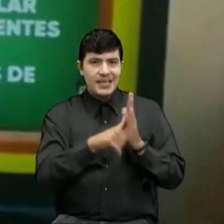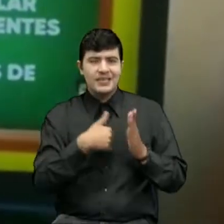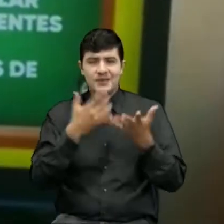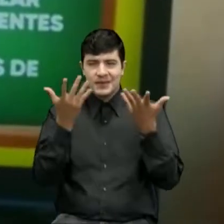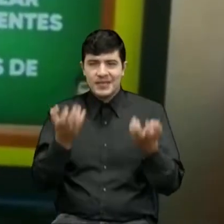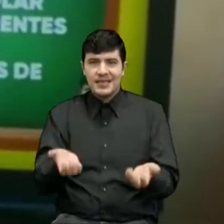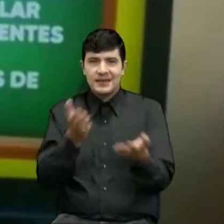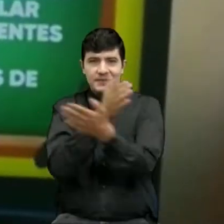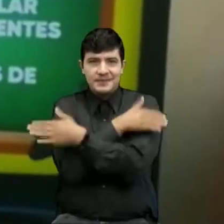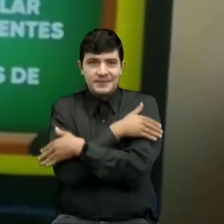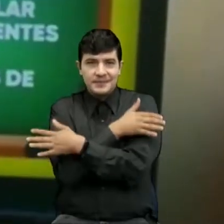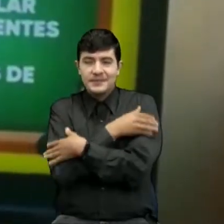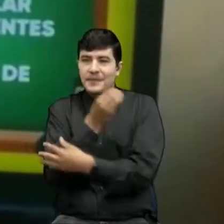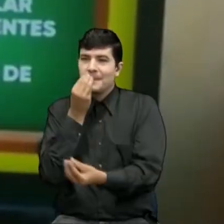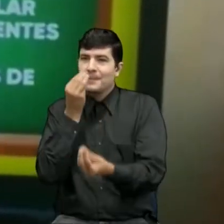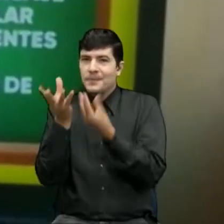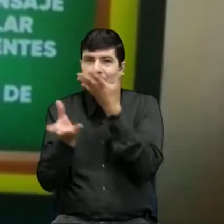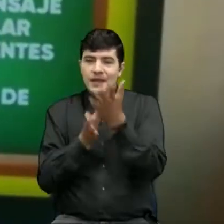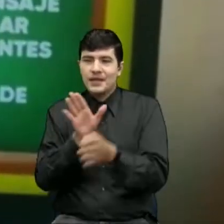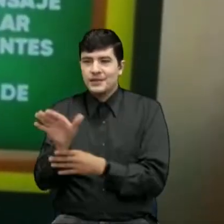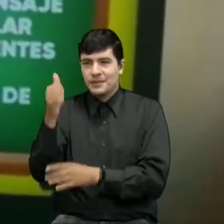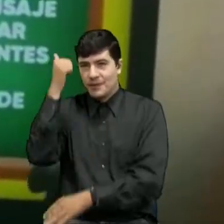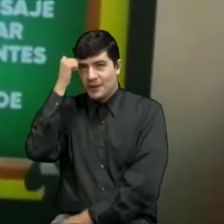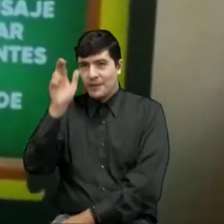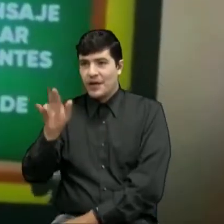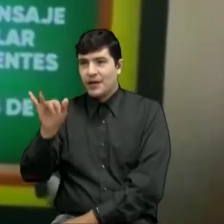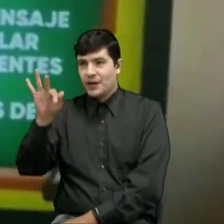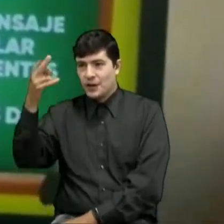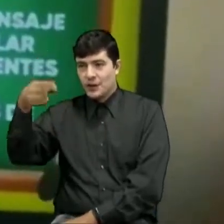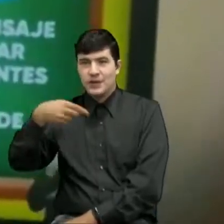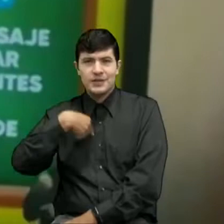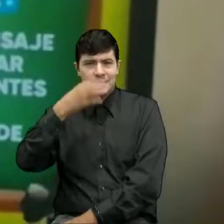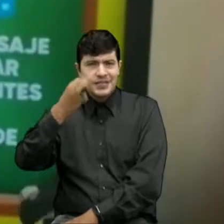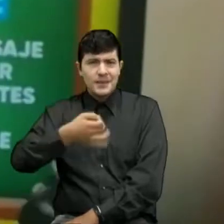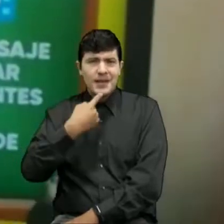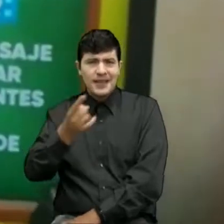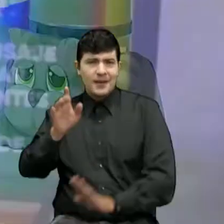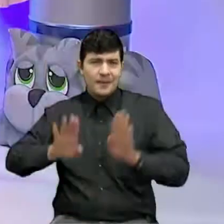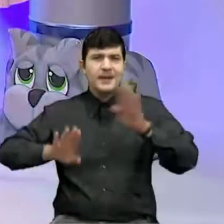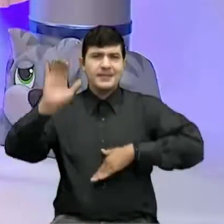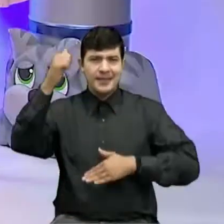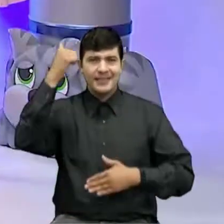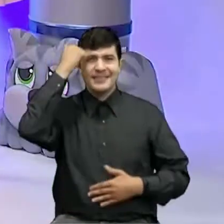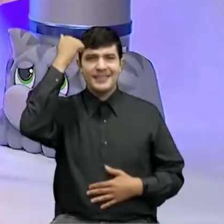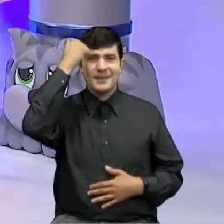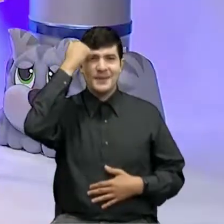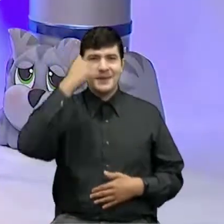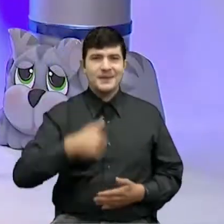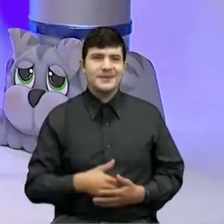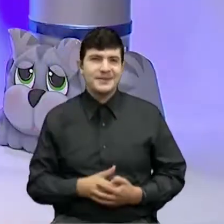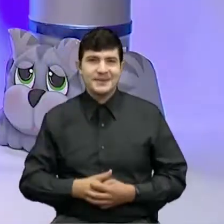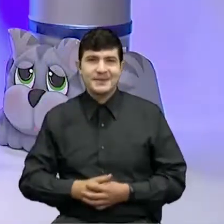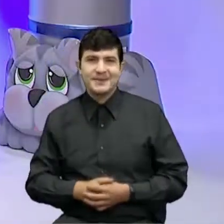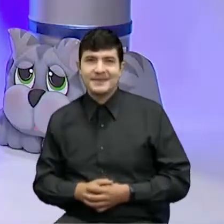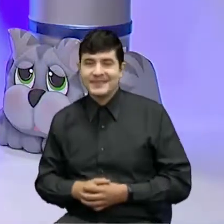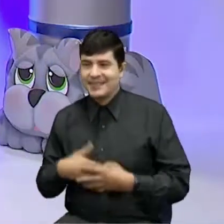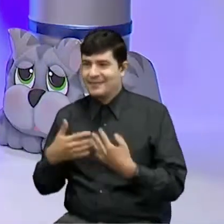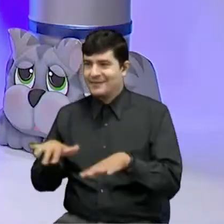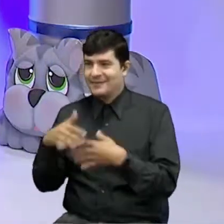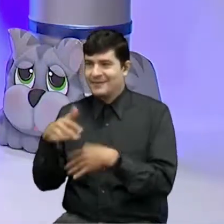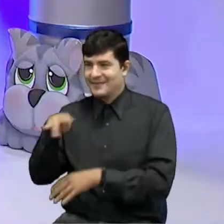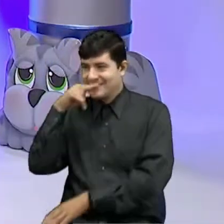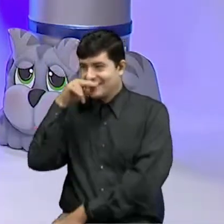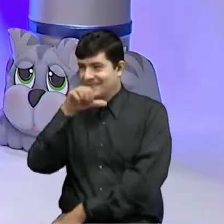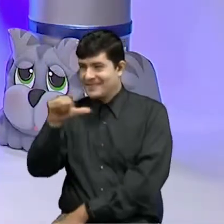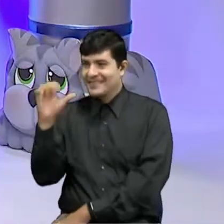abrazo fuerte y un beso a mi profe Ruth. Y yo digo, ¡presente, profe! ¡Qué muñeca más